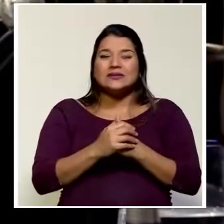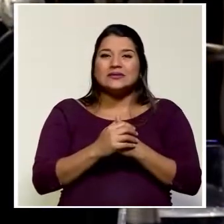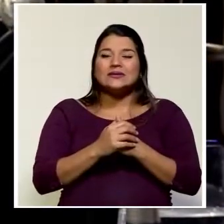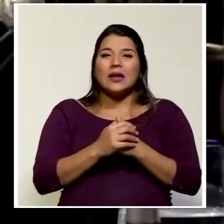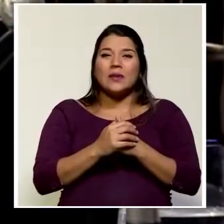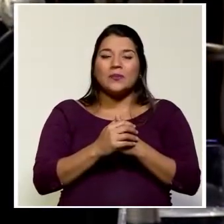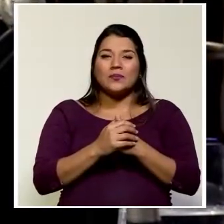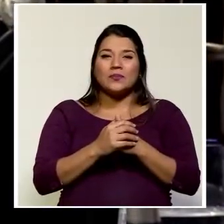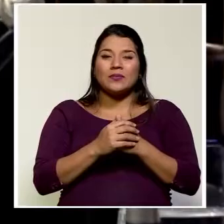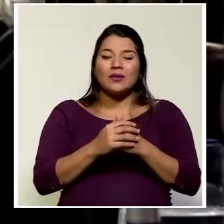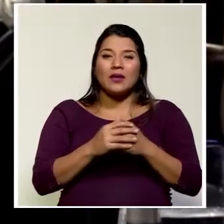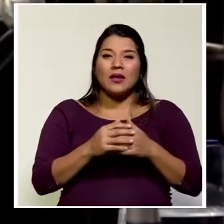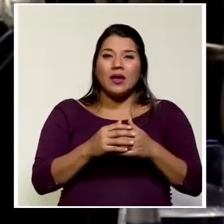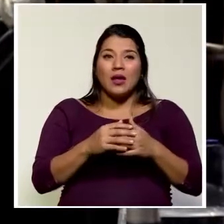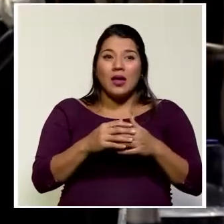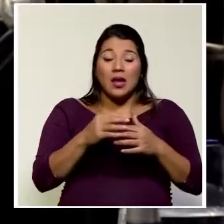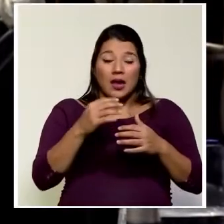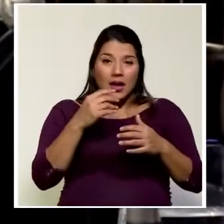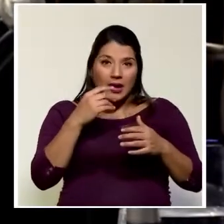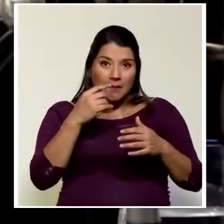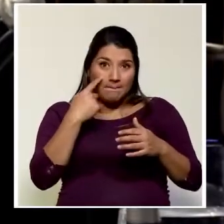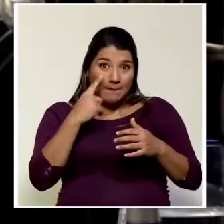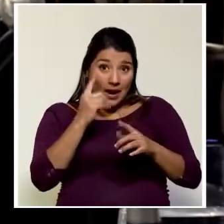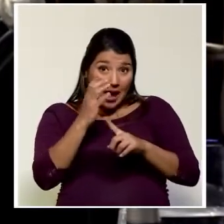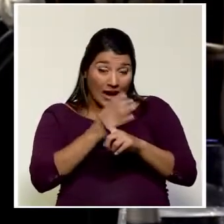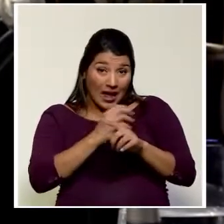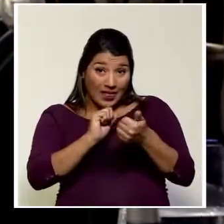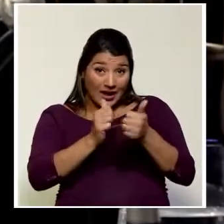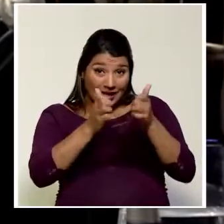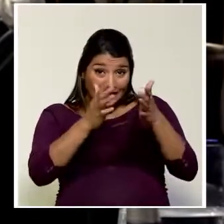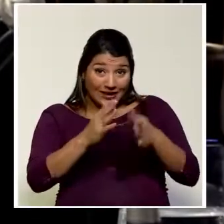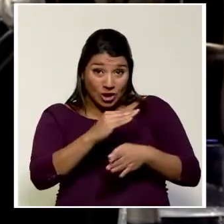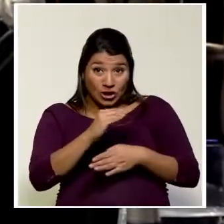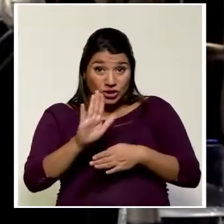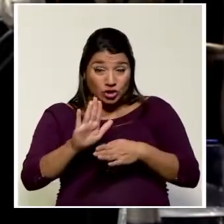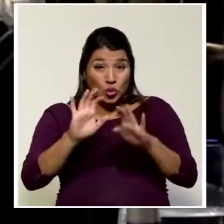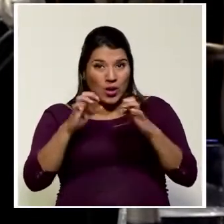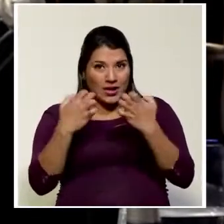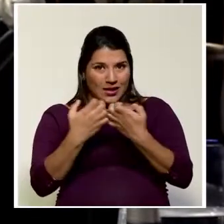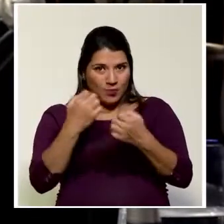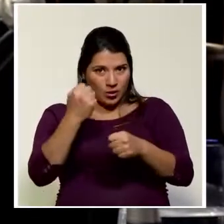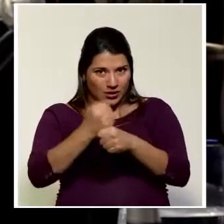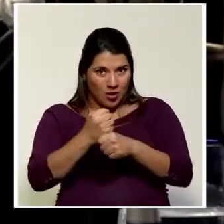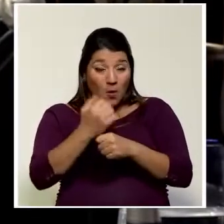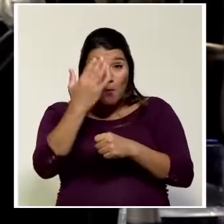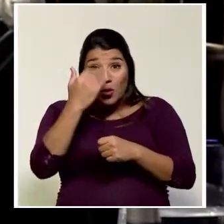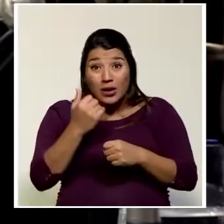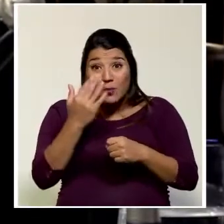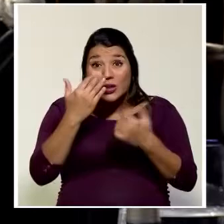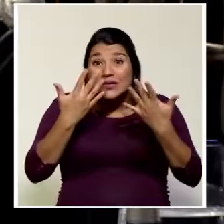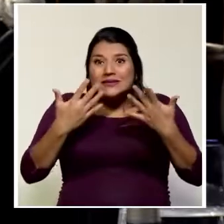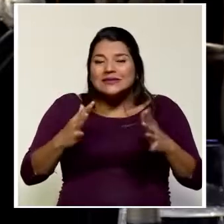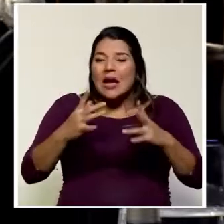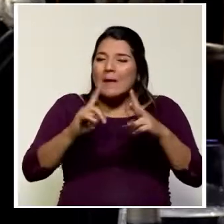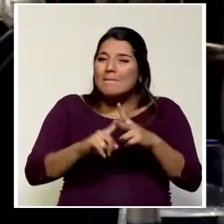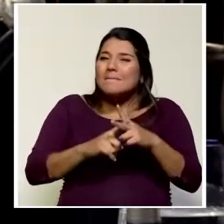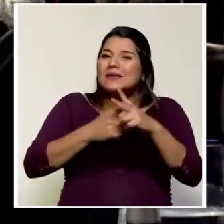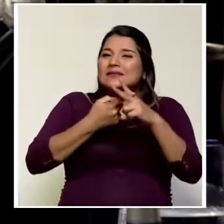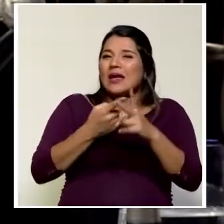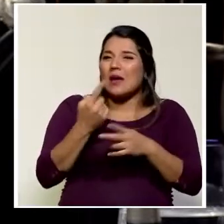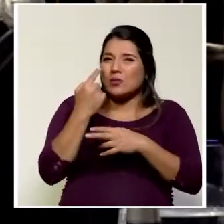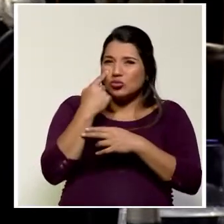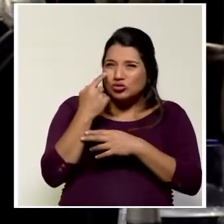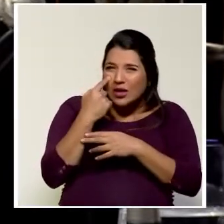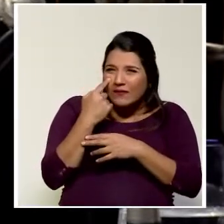del ejercicio del candidato y de sus equipos, porque ya vamos a empezar a ver otro tipo, digamos, de acercamientos con